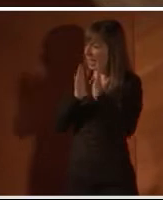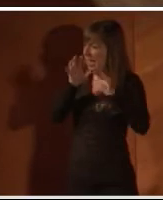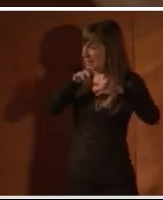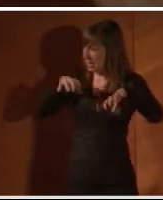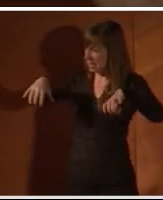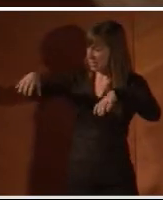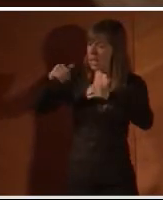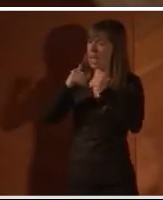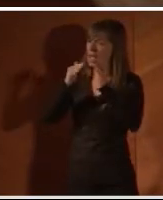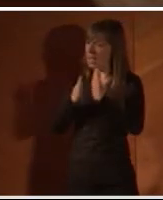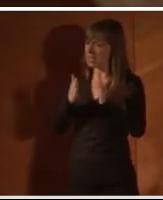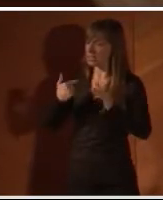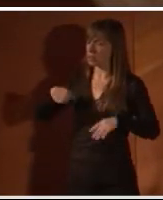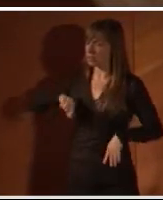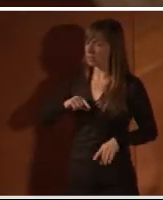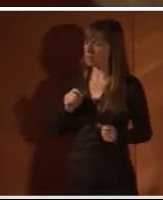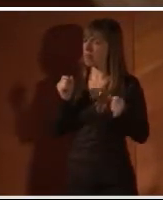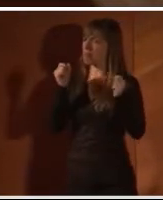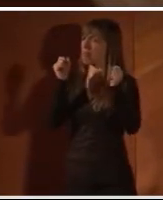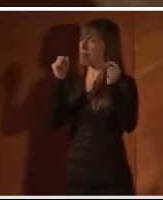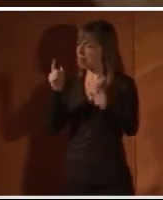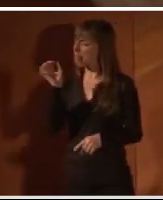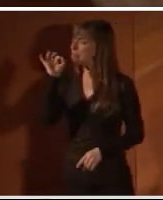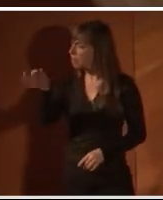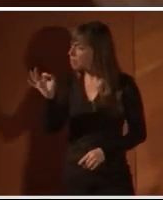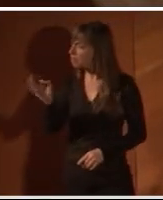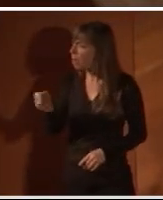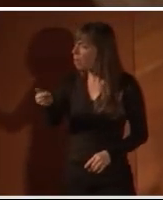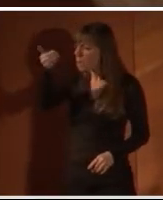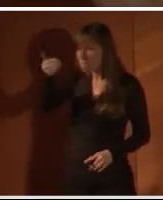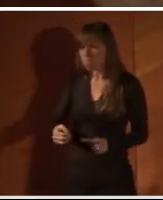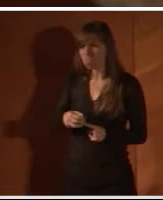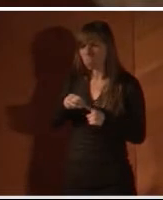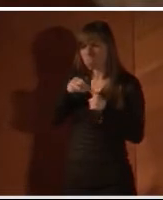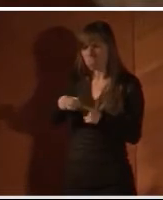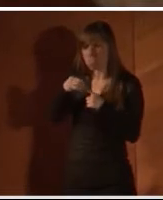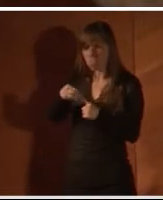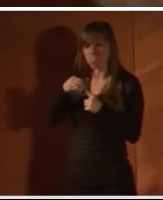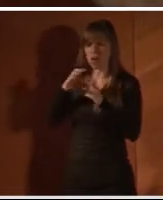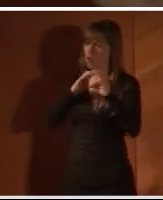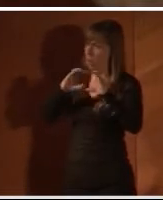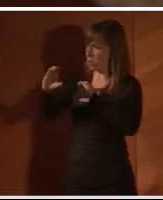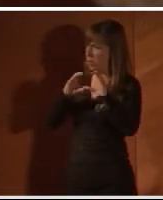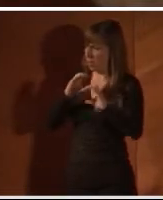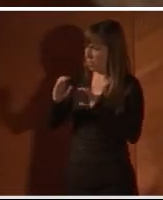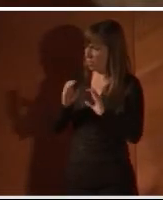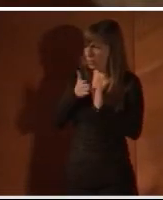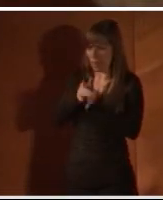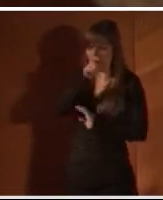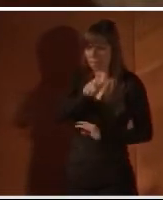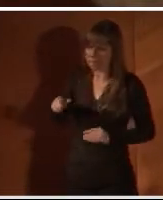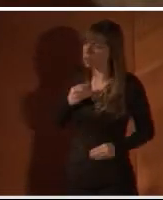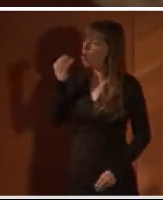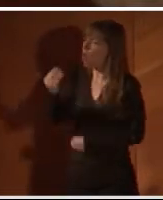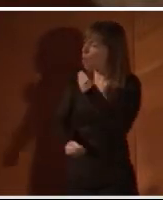estamos reconociendo como un elemento muy importante, muy cercano a la sociedad, muy cercano a la gente, que